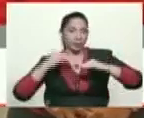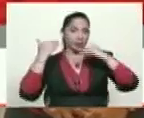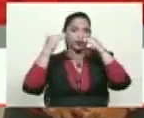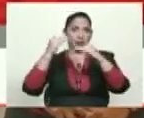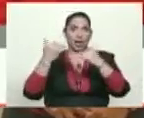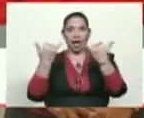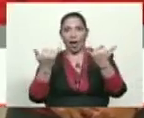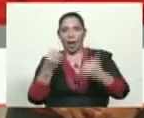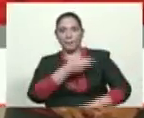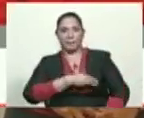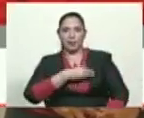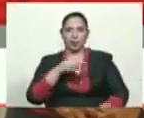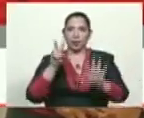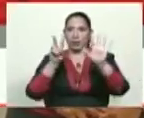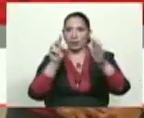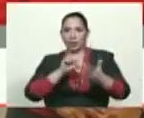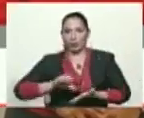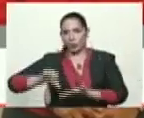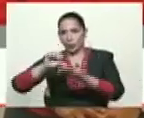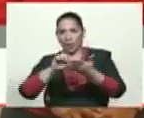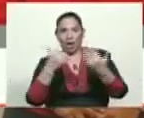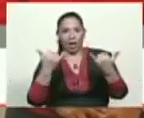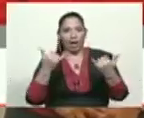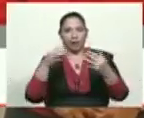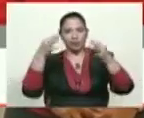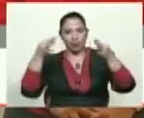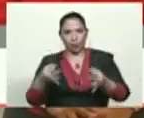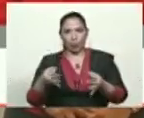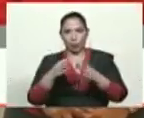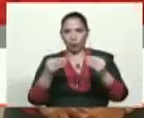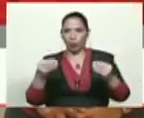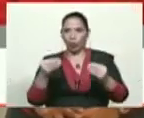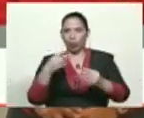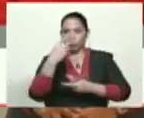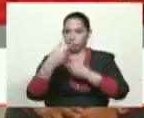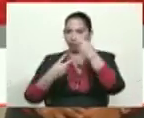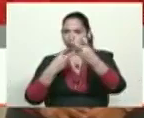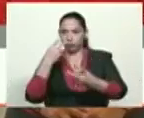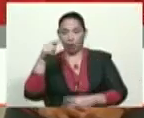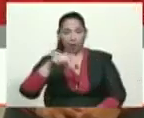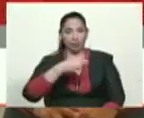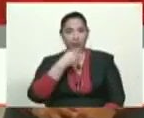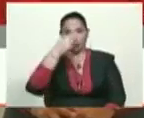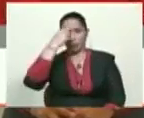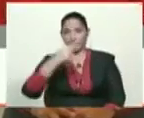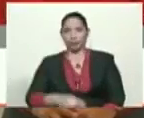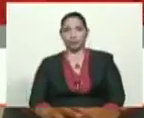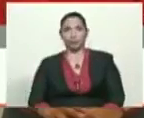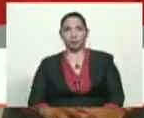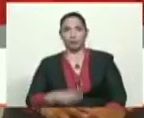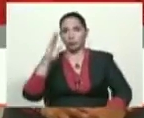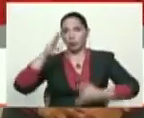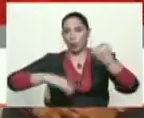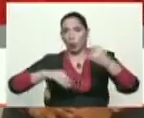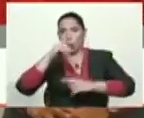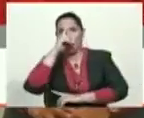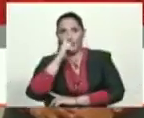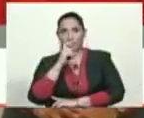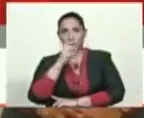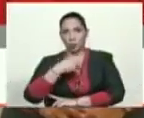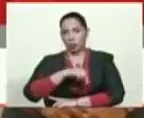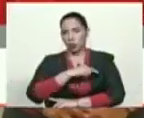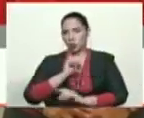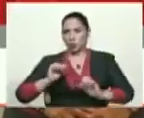misión en siete ciudades estamos seguros que vamos a llegar a todos los rincones acá en los teques presidente en este último año que hemos